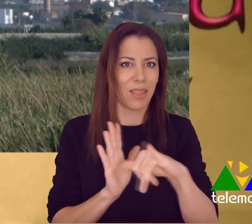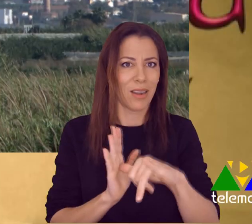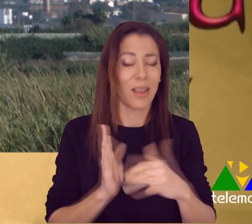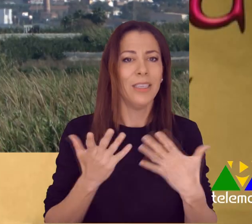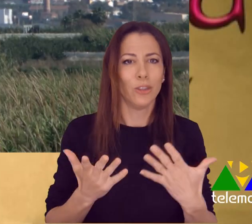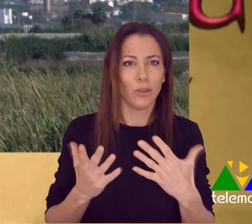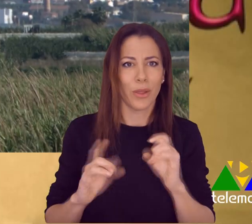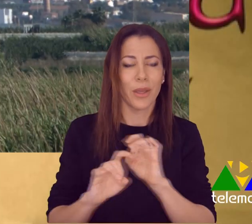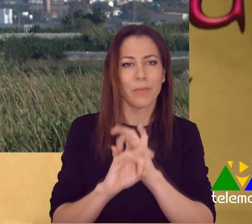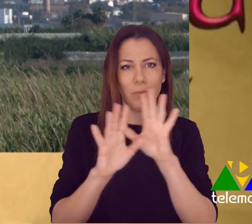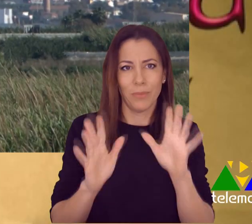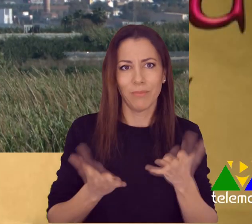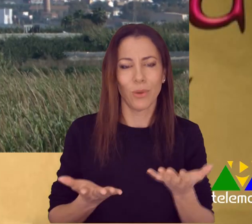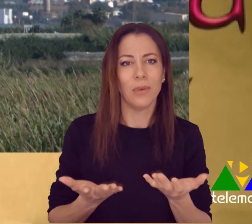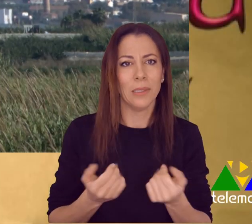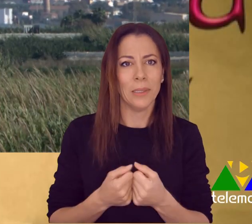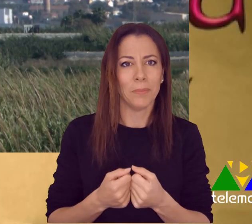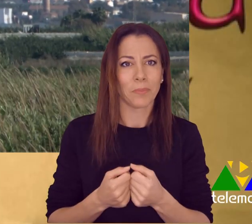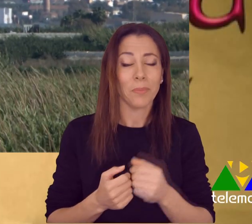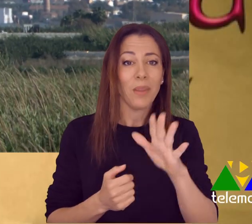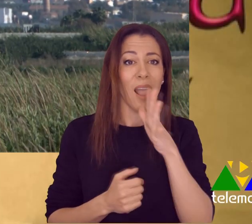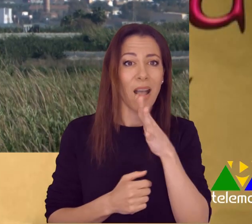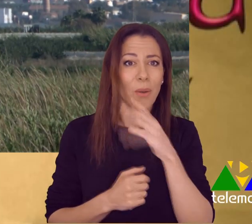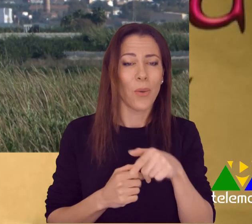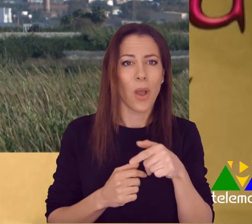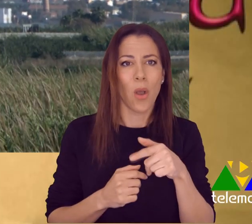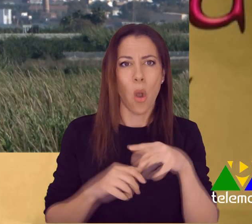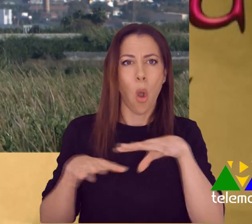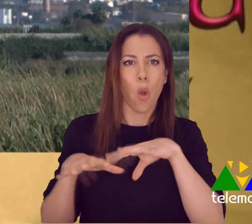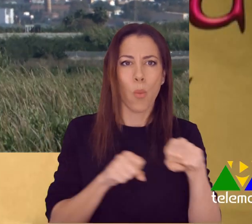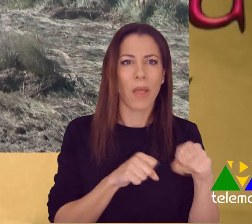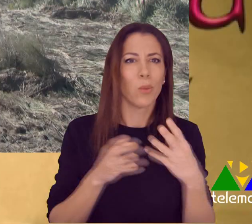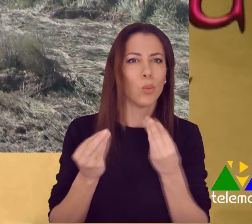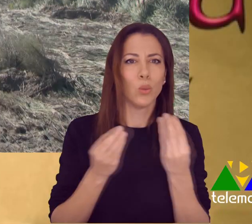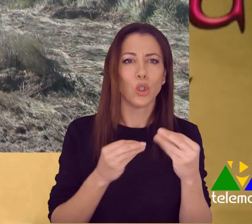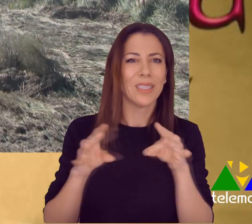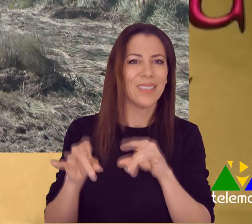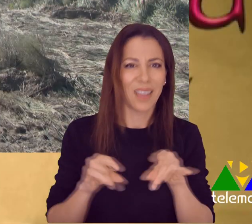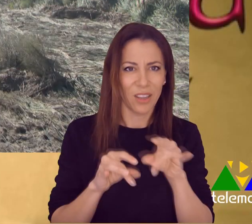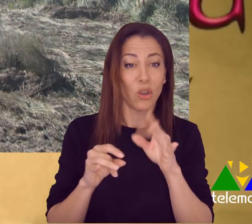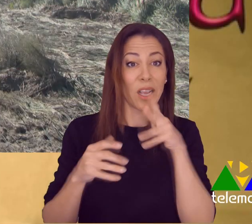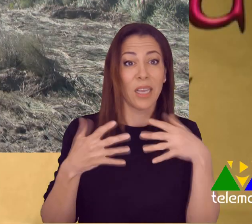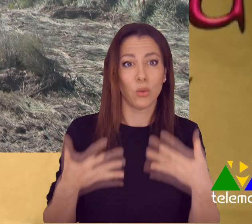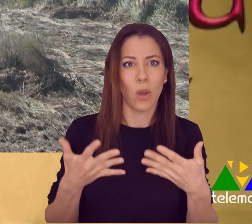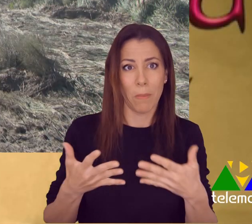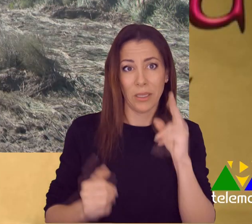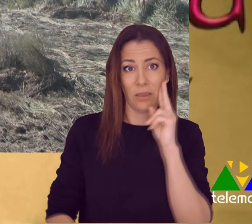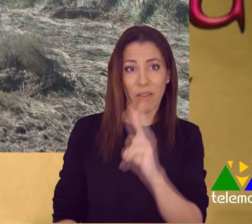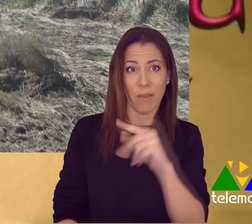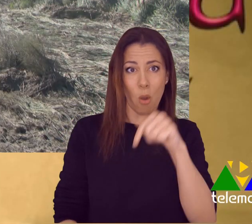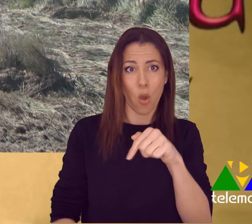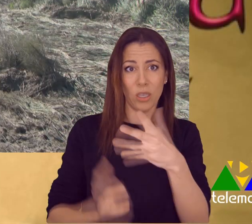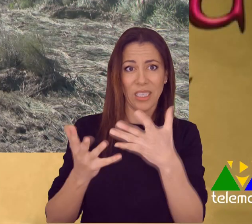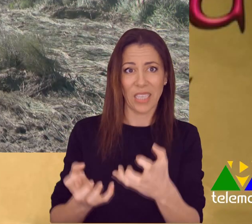y evidentemente el agua ocupaba muchísimo territorio de lo que hoy vemos seco